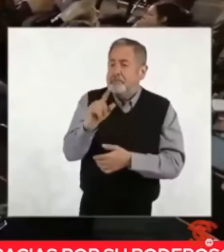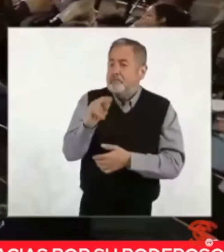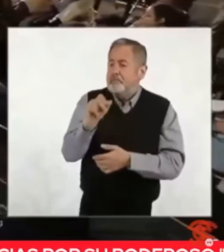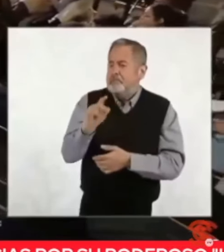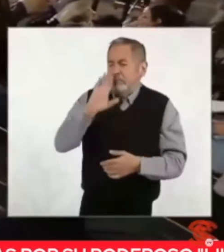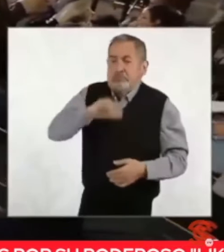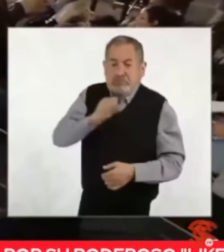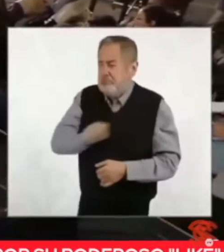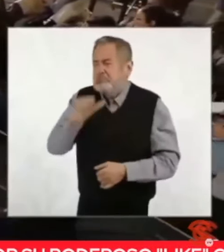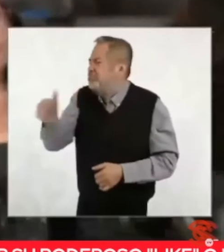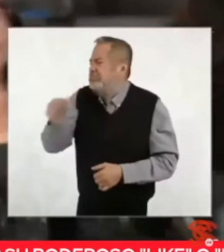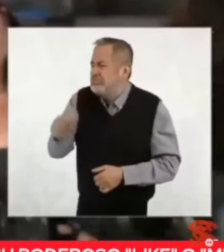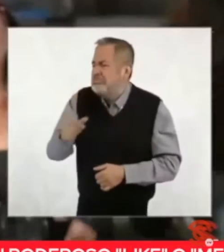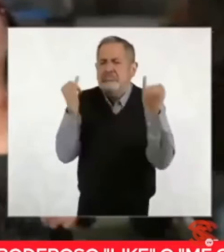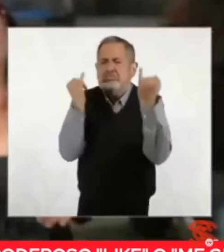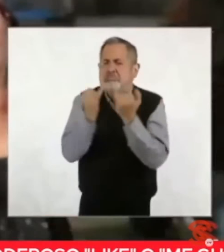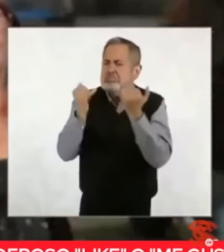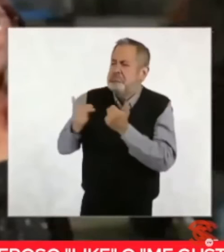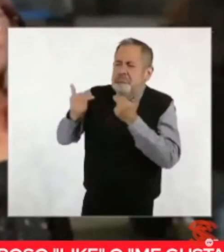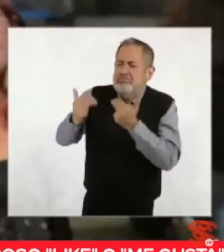hizo exactamente lo mismo que hace la DEA,